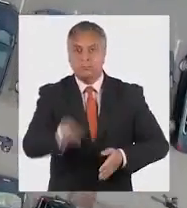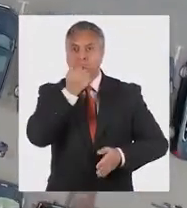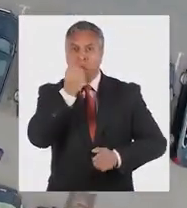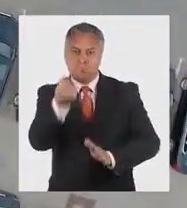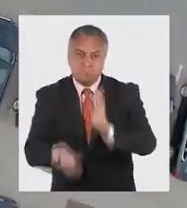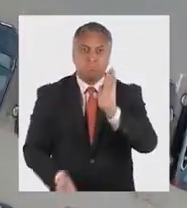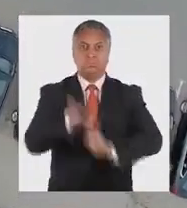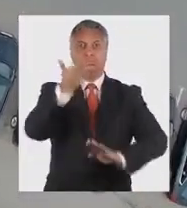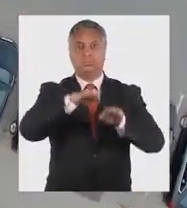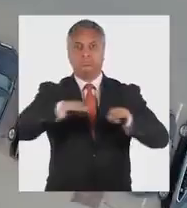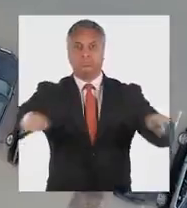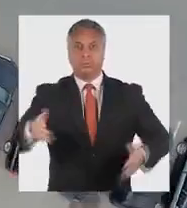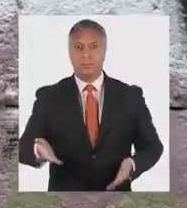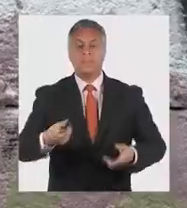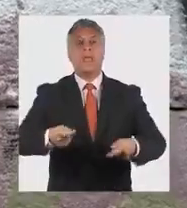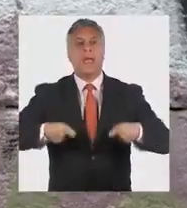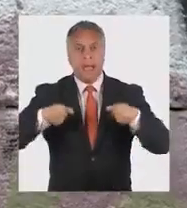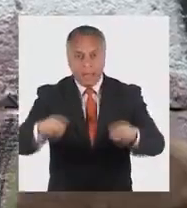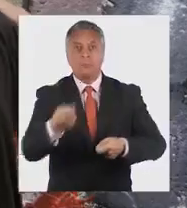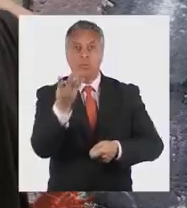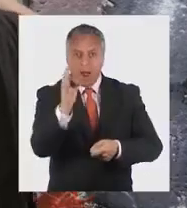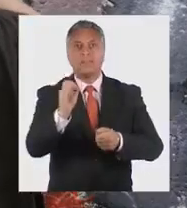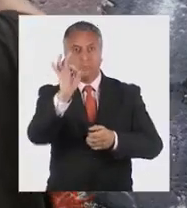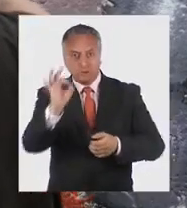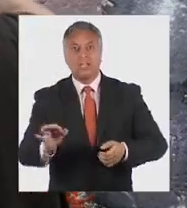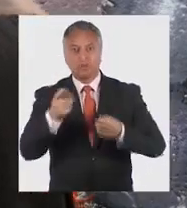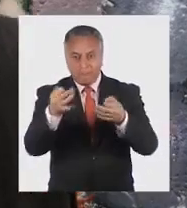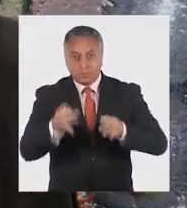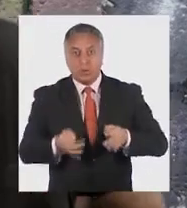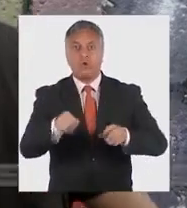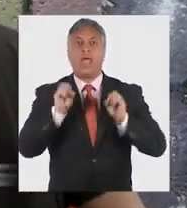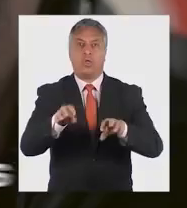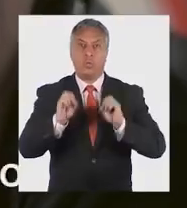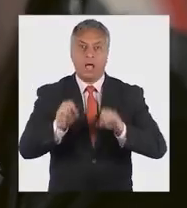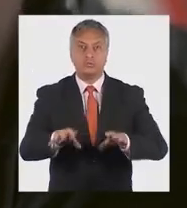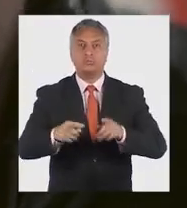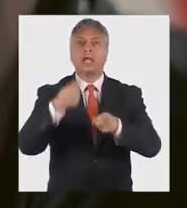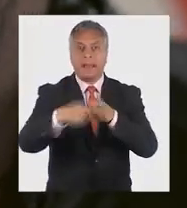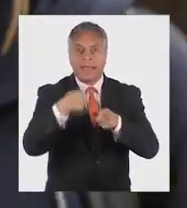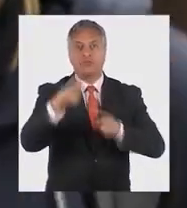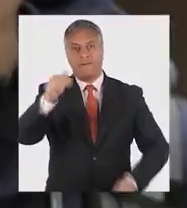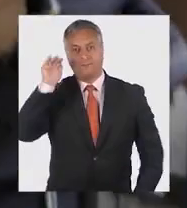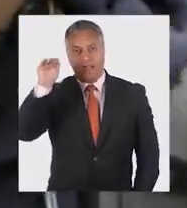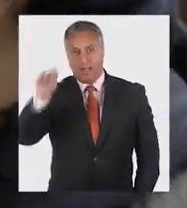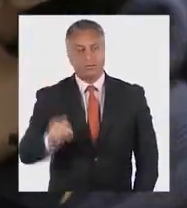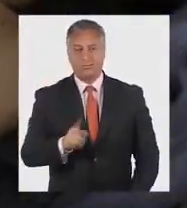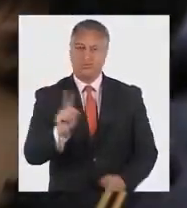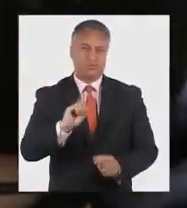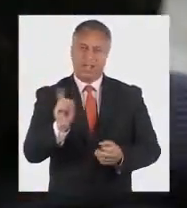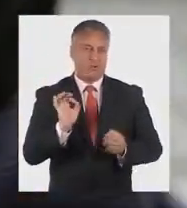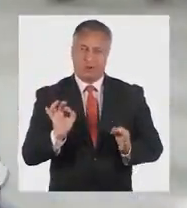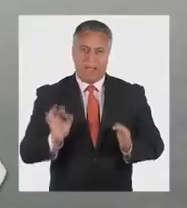con un aumento de precio de los estacionamientos. Gastamos el 40% del presupuesto en educación en créditos bancarios. No